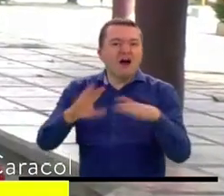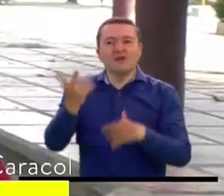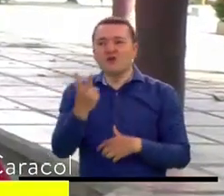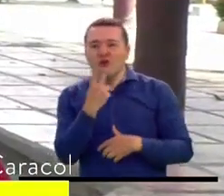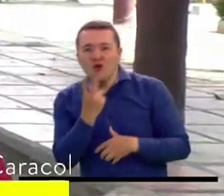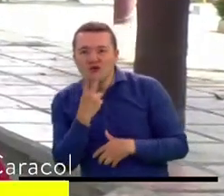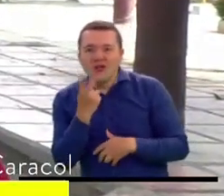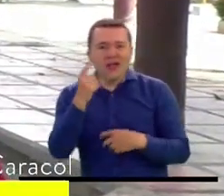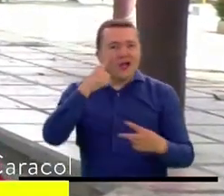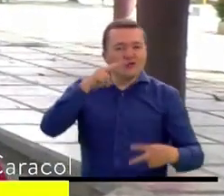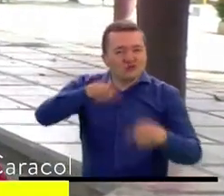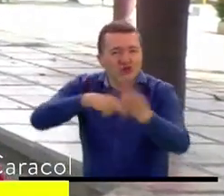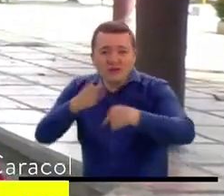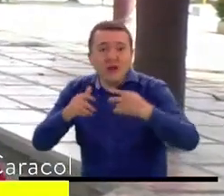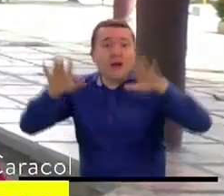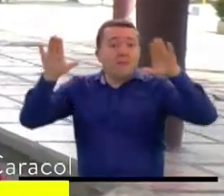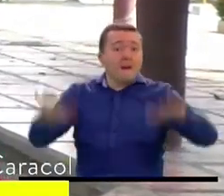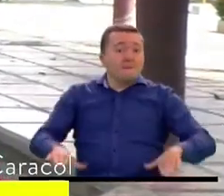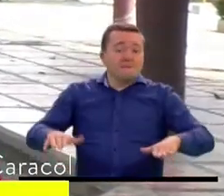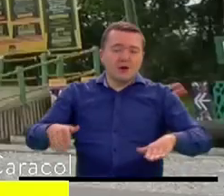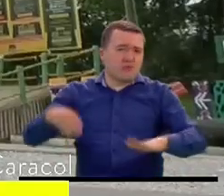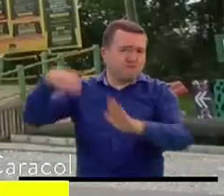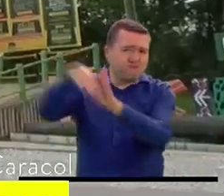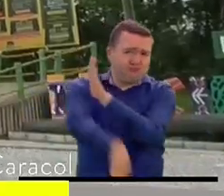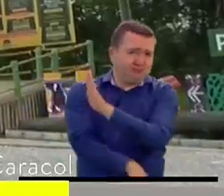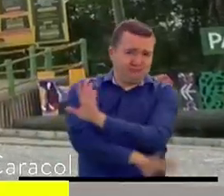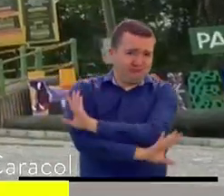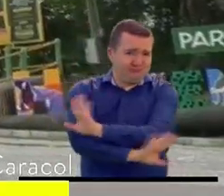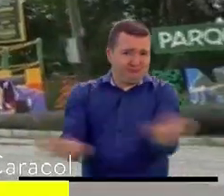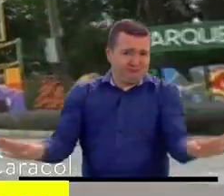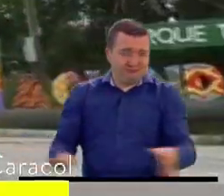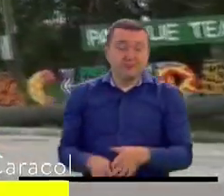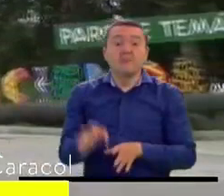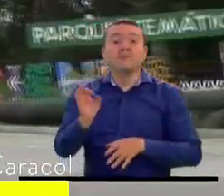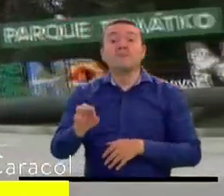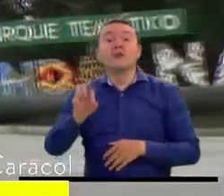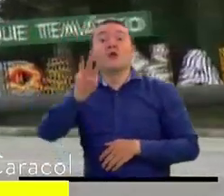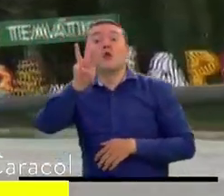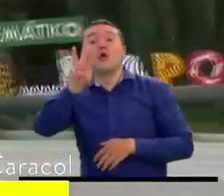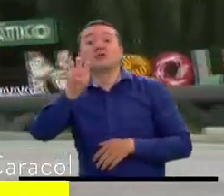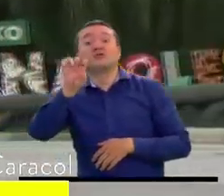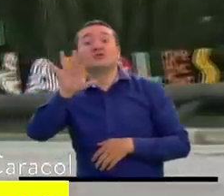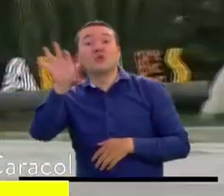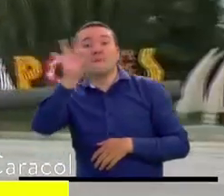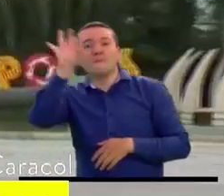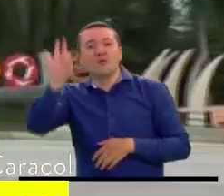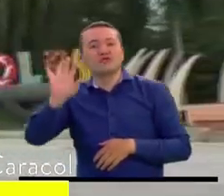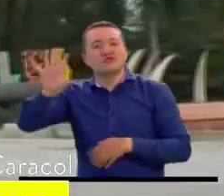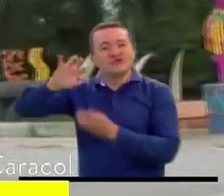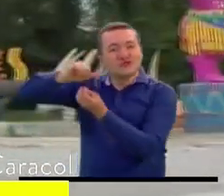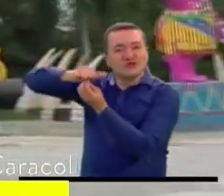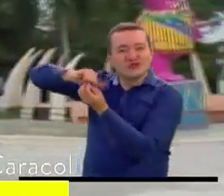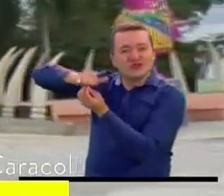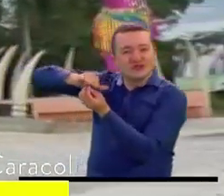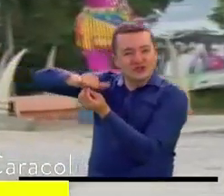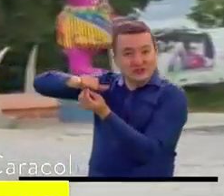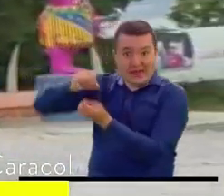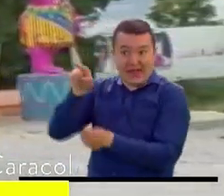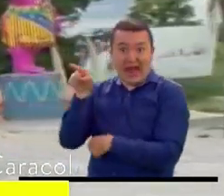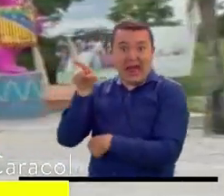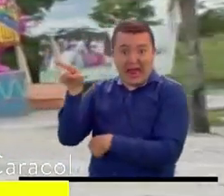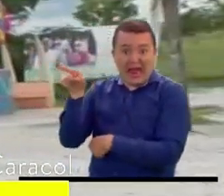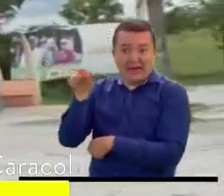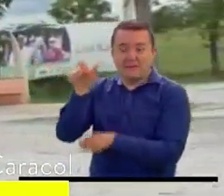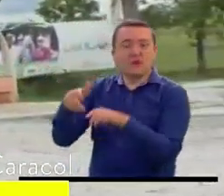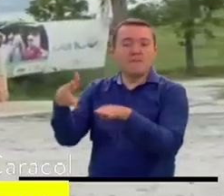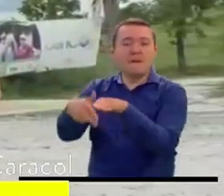turismo realmente están en la quiebra, como se dice. El 85% de los empleados del parque temático Hacienda Nápoles